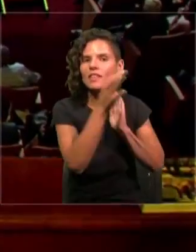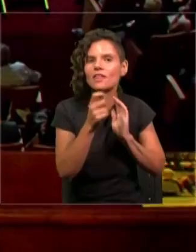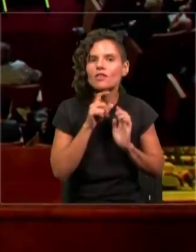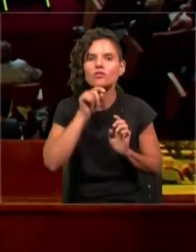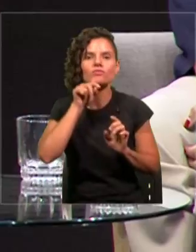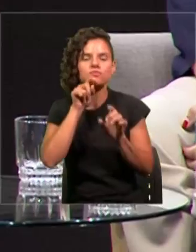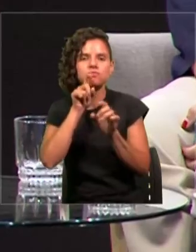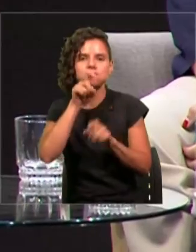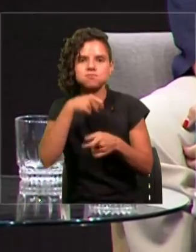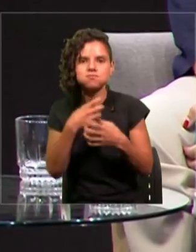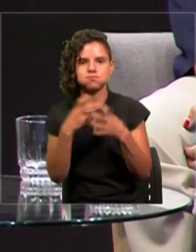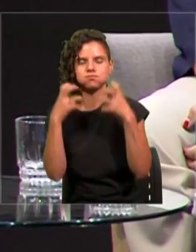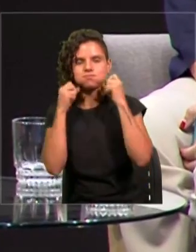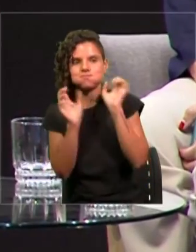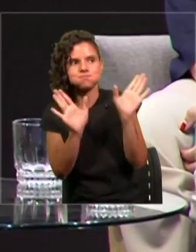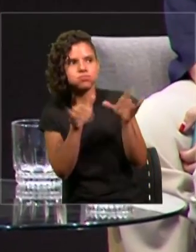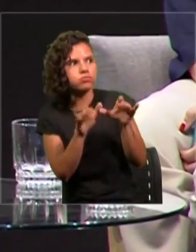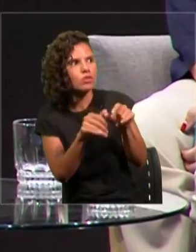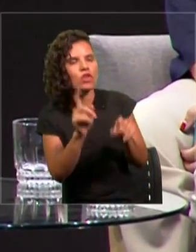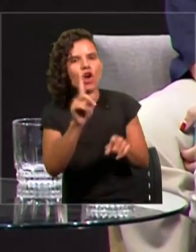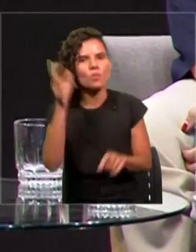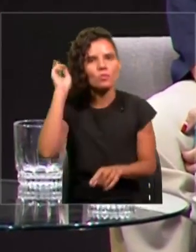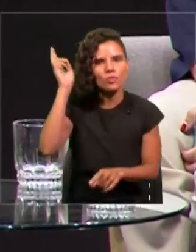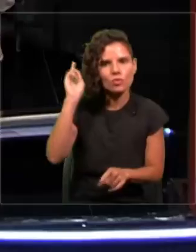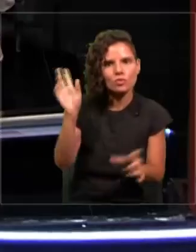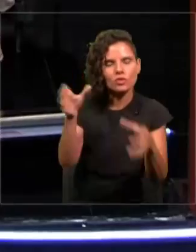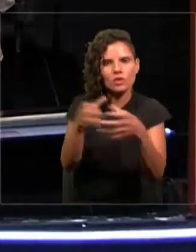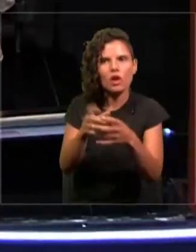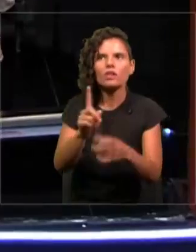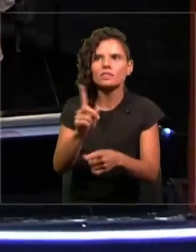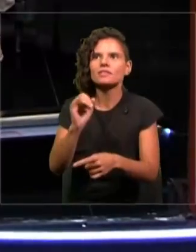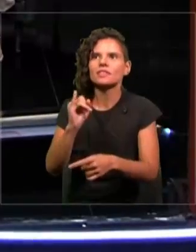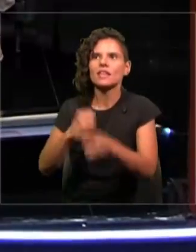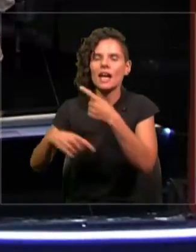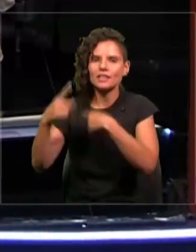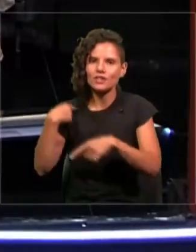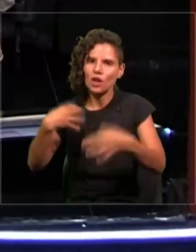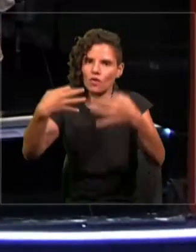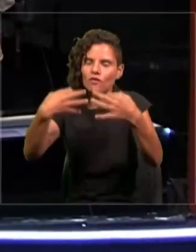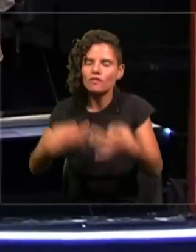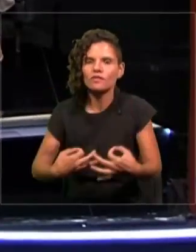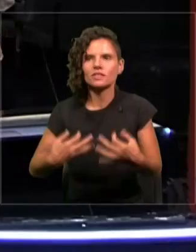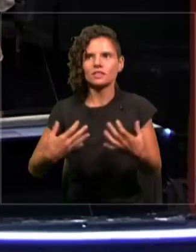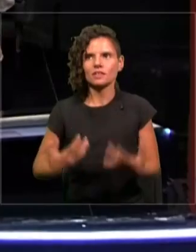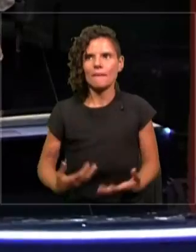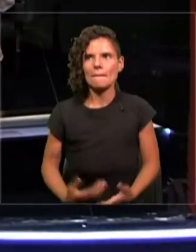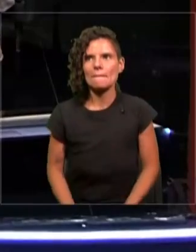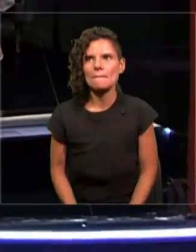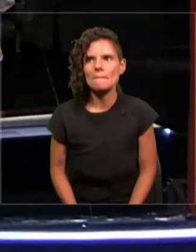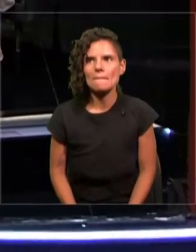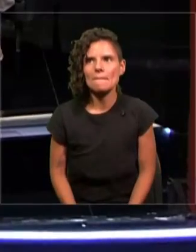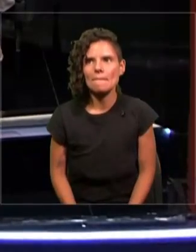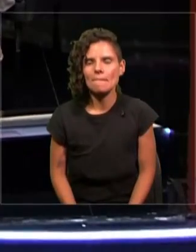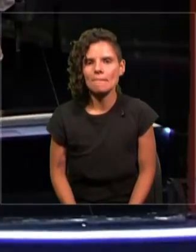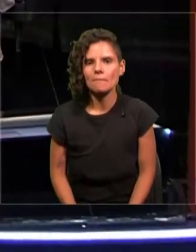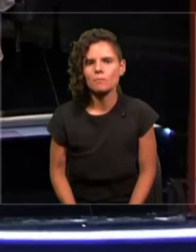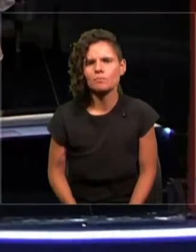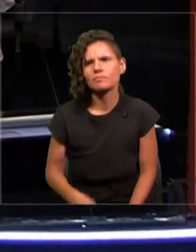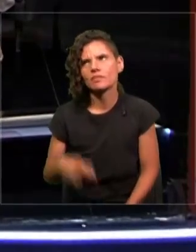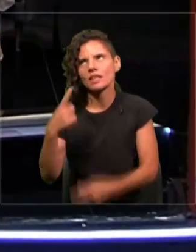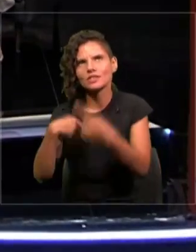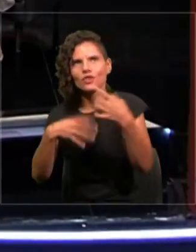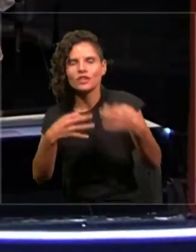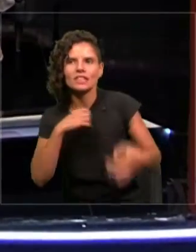tomaban los pueblos originarios, sino como de verdad la han tomado la historia más oficial. Chilena, si es que existe algo como la historia